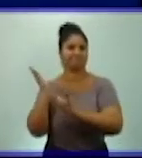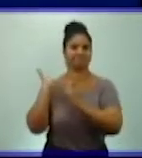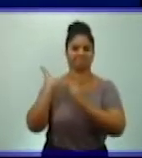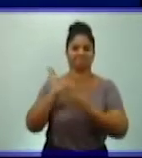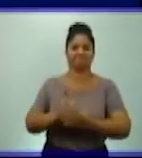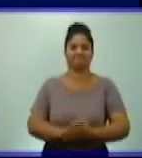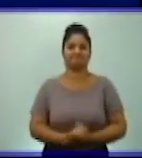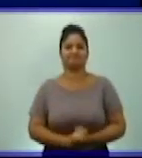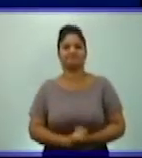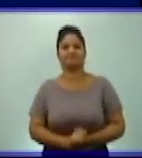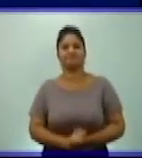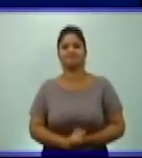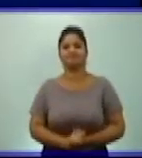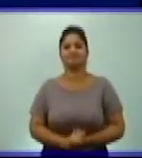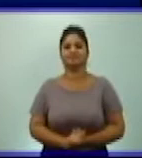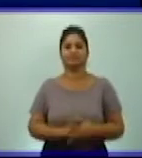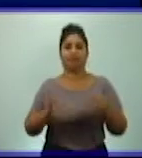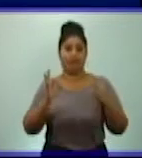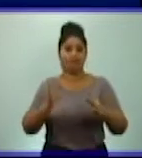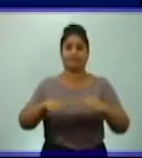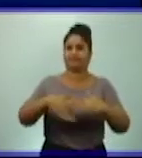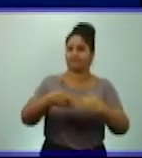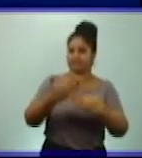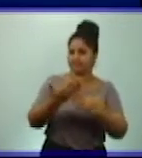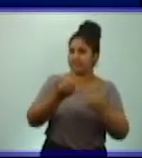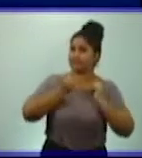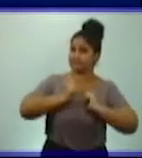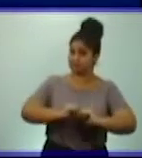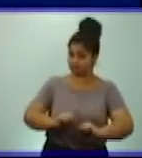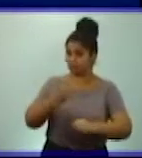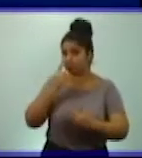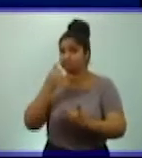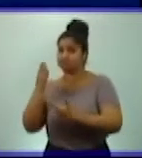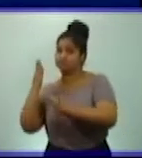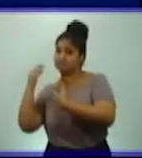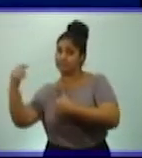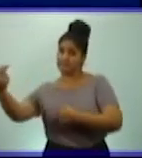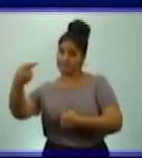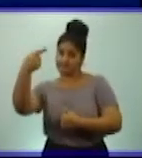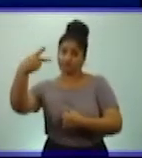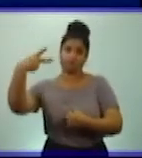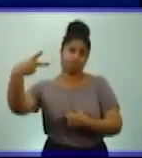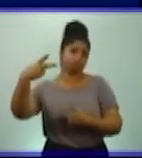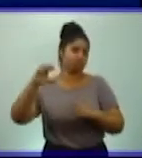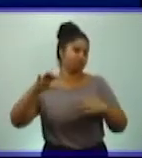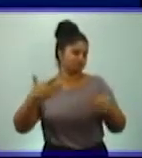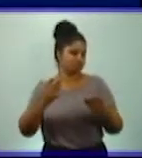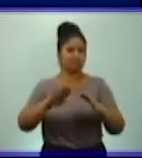Cruz, debido a su consagración en el convento. Y nace el 12 de noviembre de